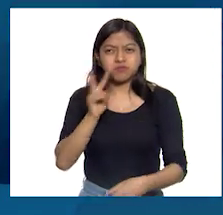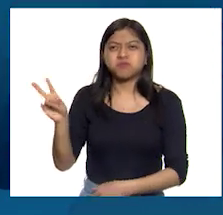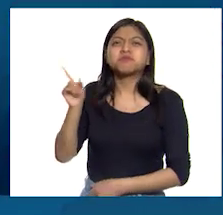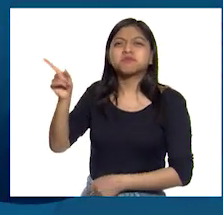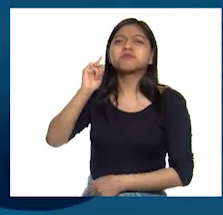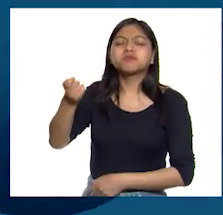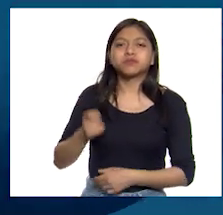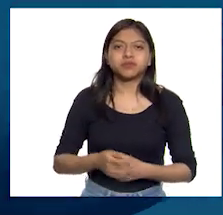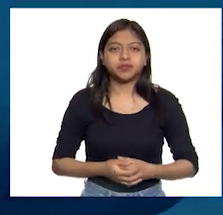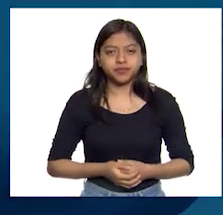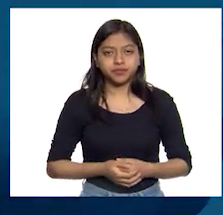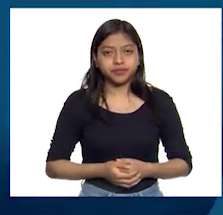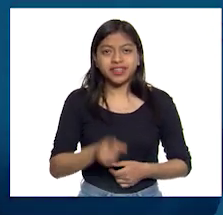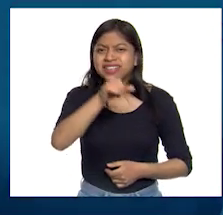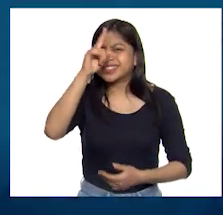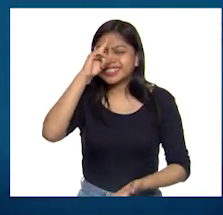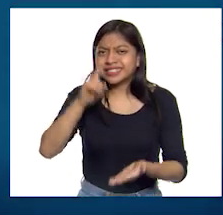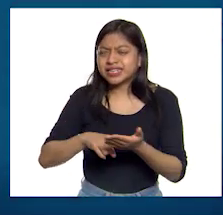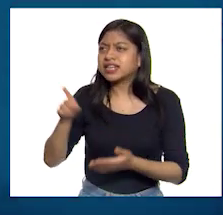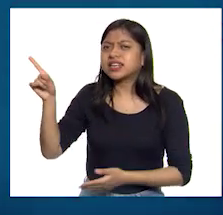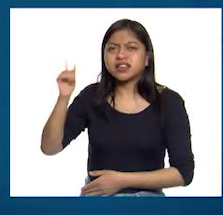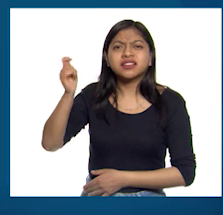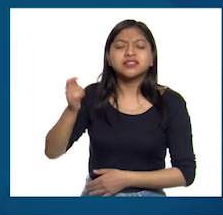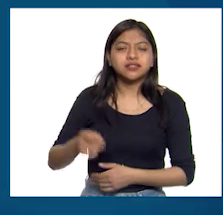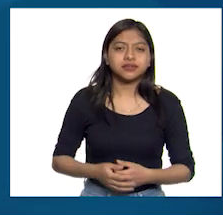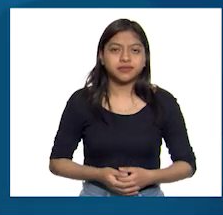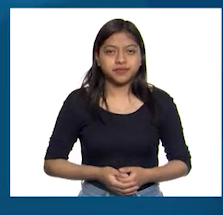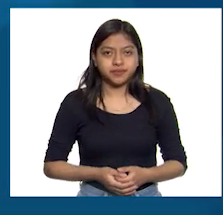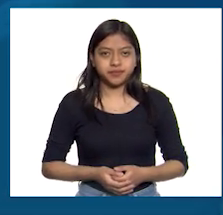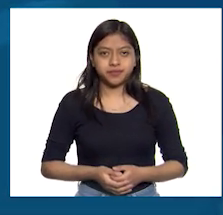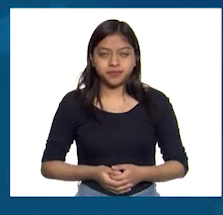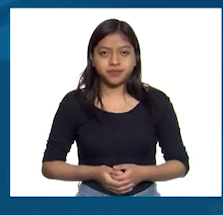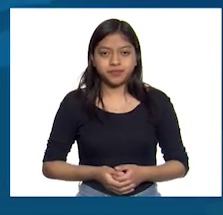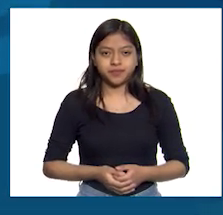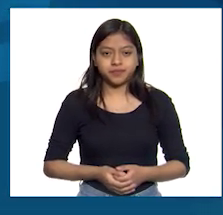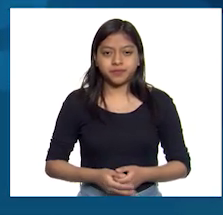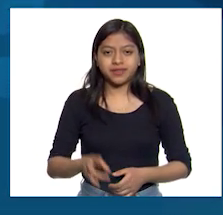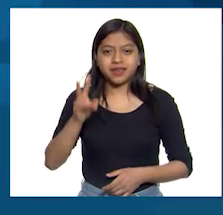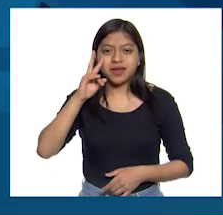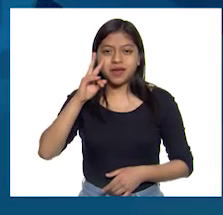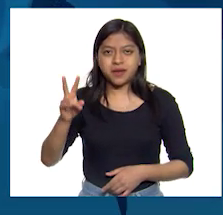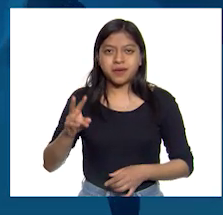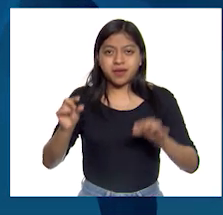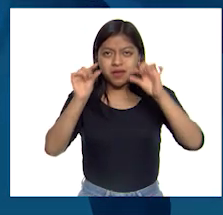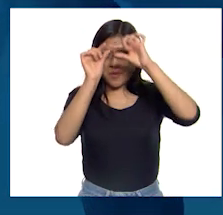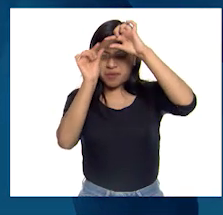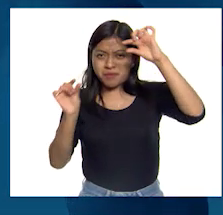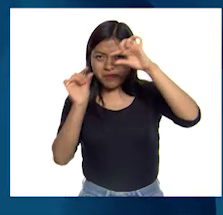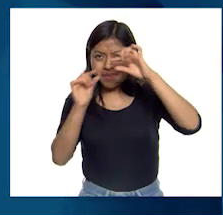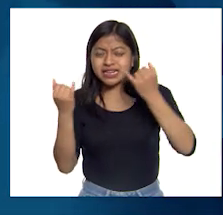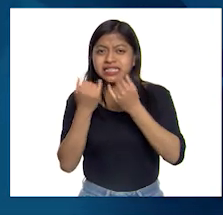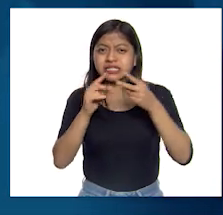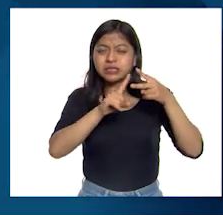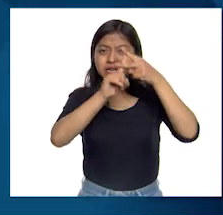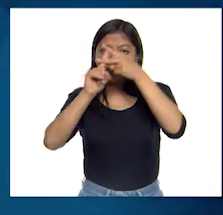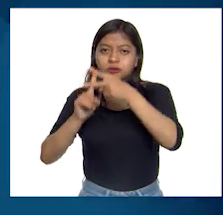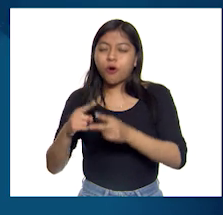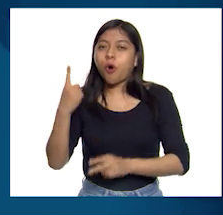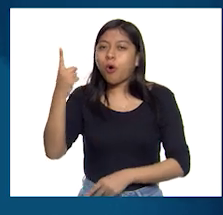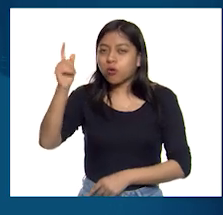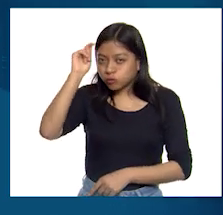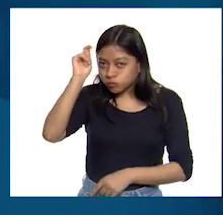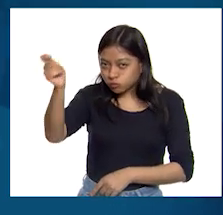esta imagen? ¿Qué creen que represente? Por las barras y las estrellas, me parece que una de